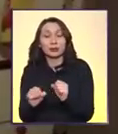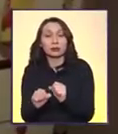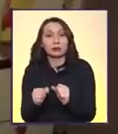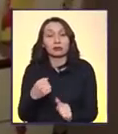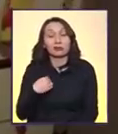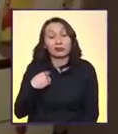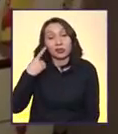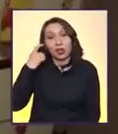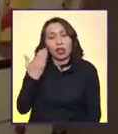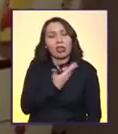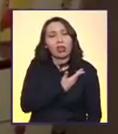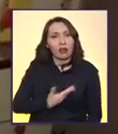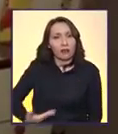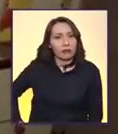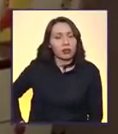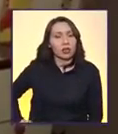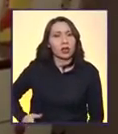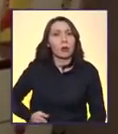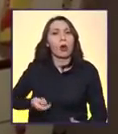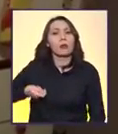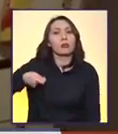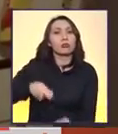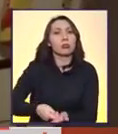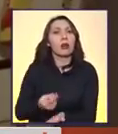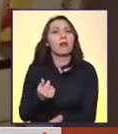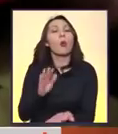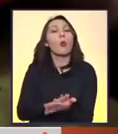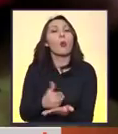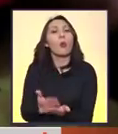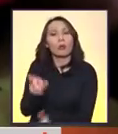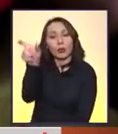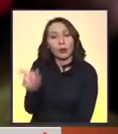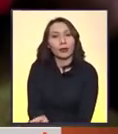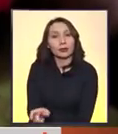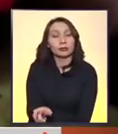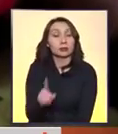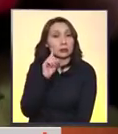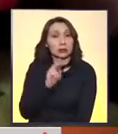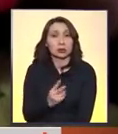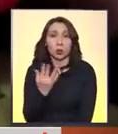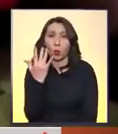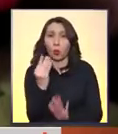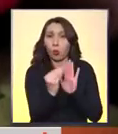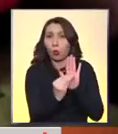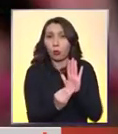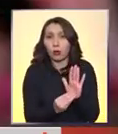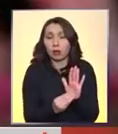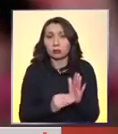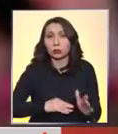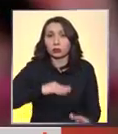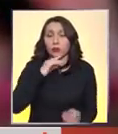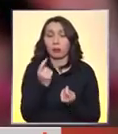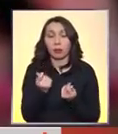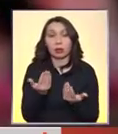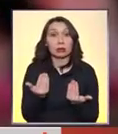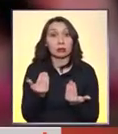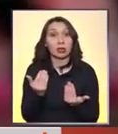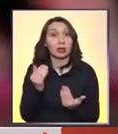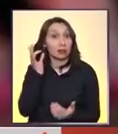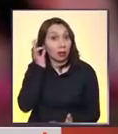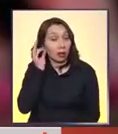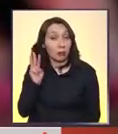creo que es el gobierno el que le pone el precio a la vida de tus pacientes. Sin codificación y sin la plata suficiente, la esperanza para Paulina